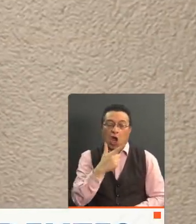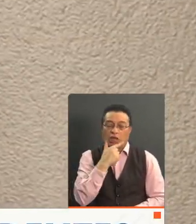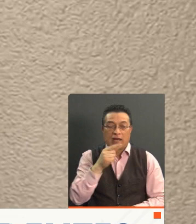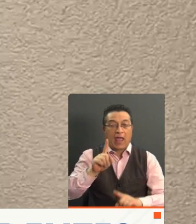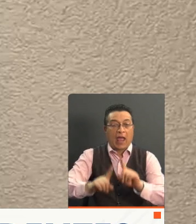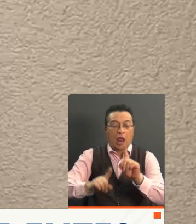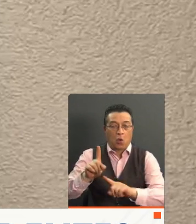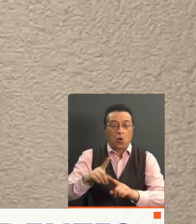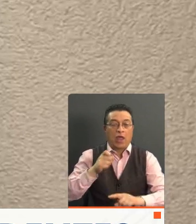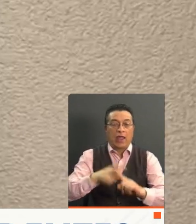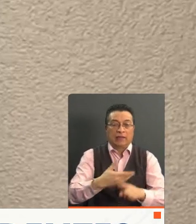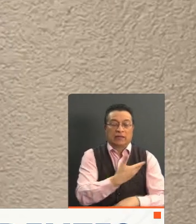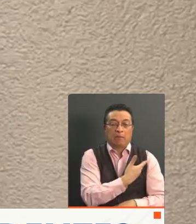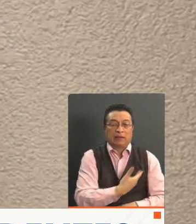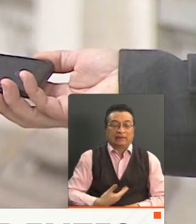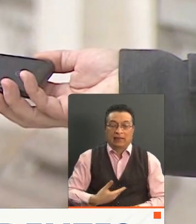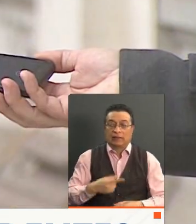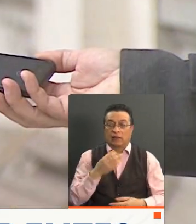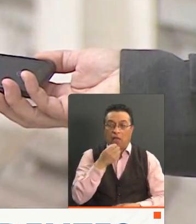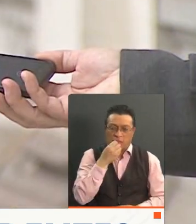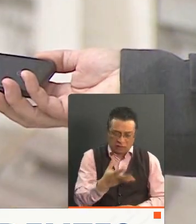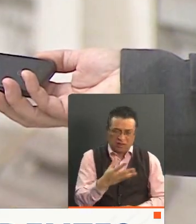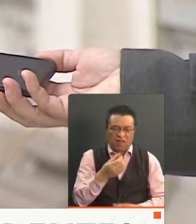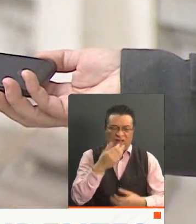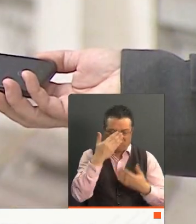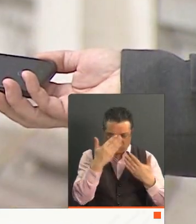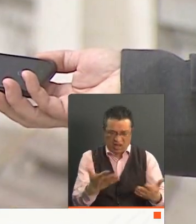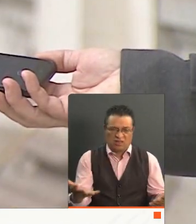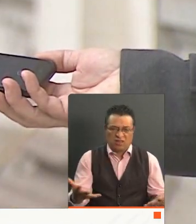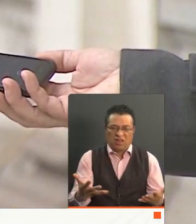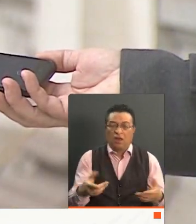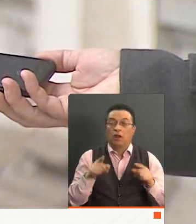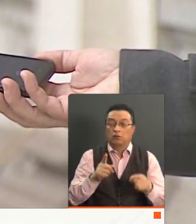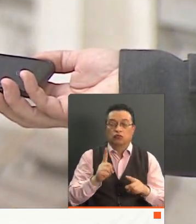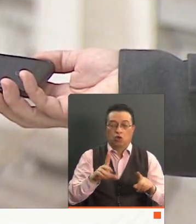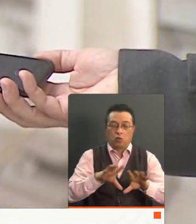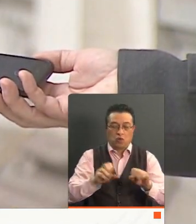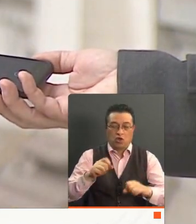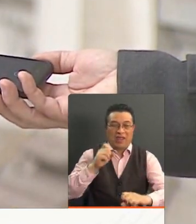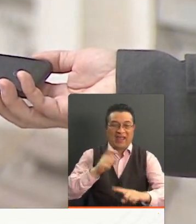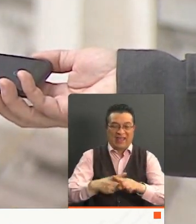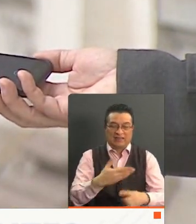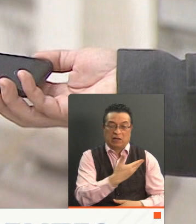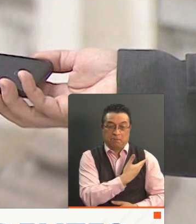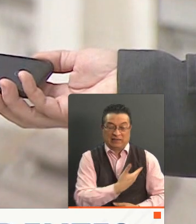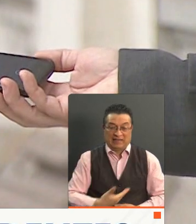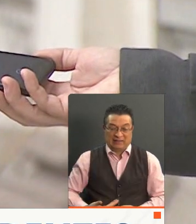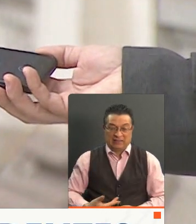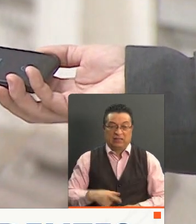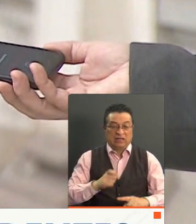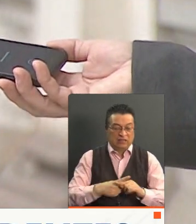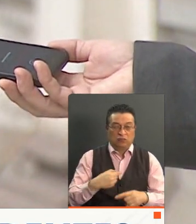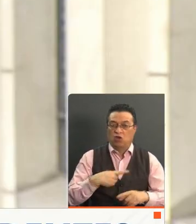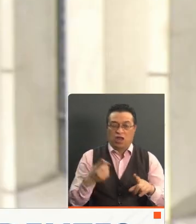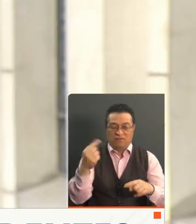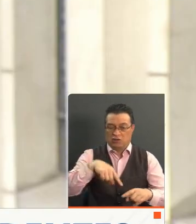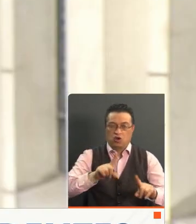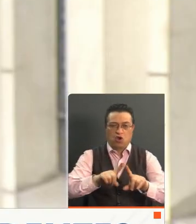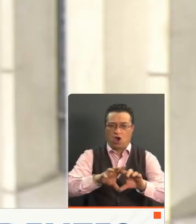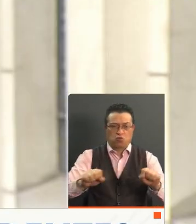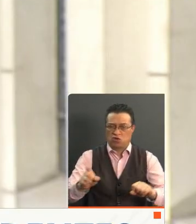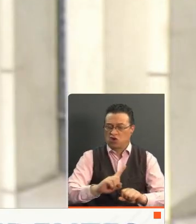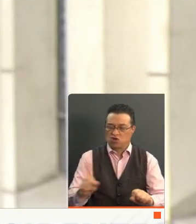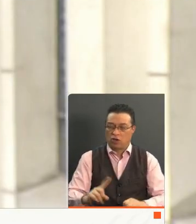los expresidentes, mejor que lo diga de frente. No estoy de acuerdo que venga expresidenta, expresidente. No acepto. Yo